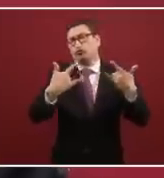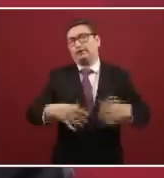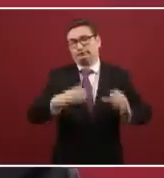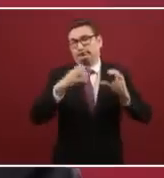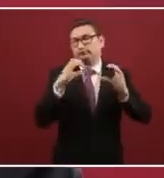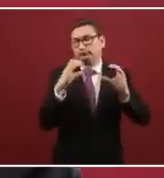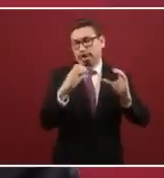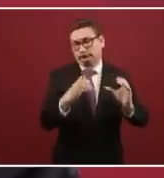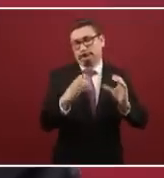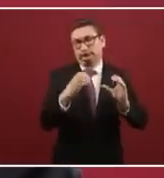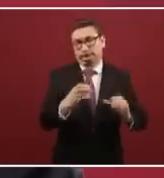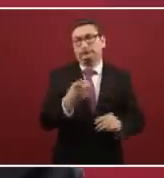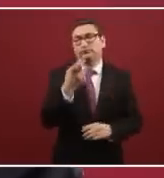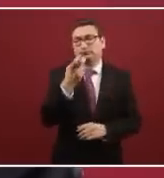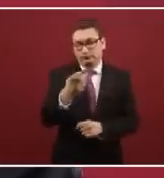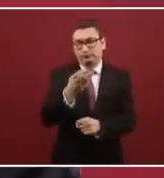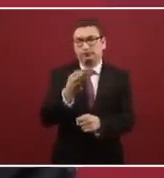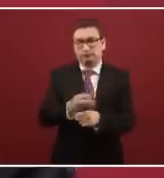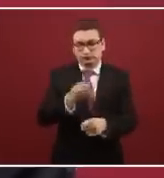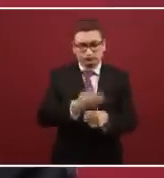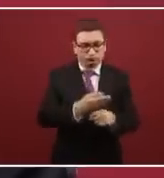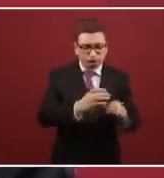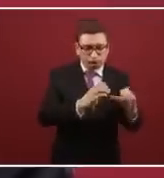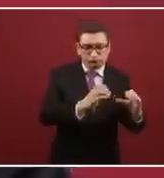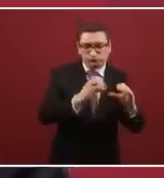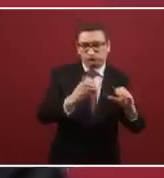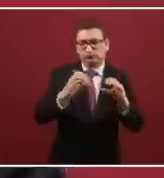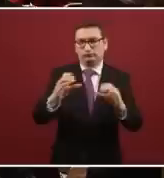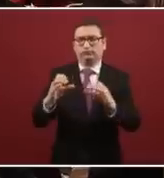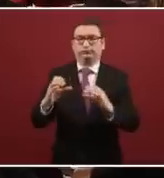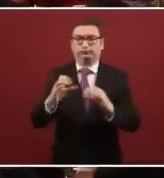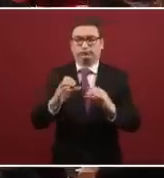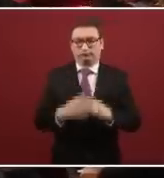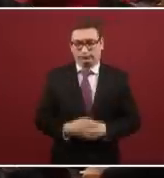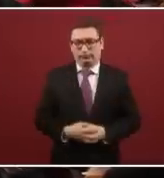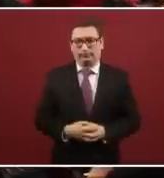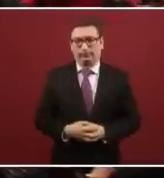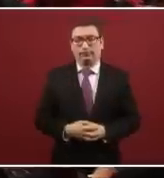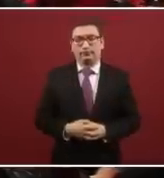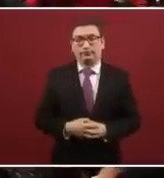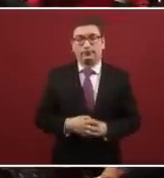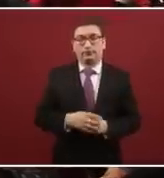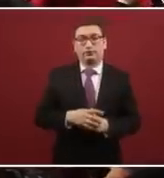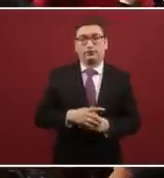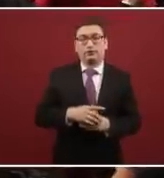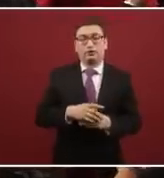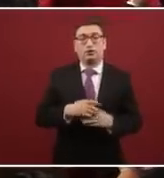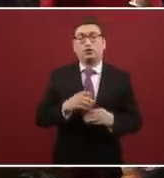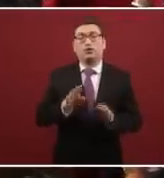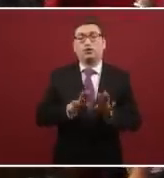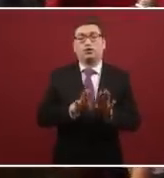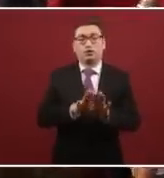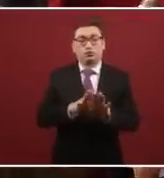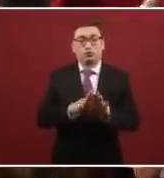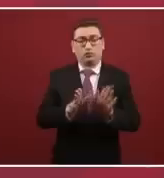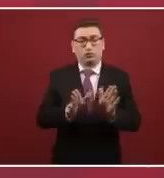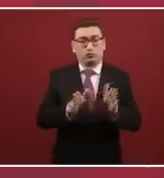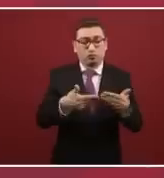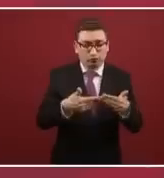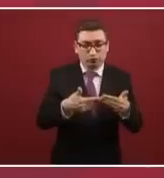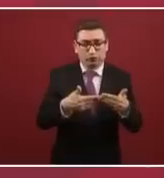Entonces se están cuidando los espacios, pero no para volverlos exclusivos. ¿Los cierres